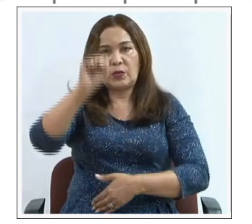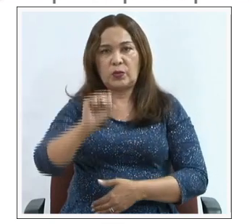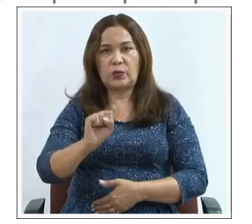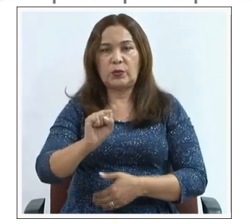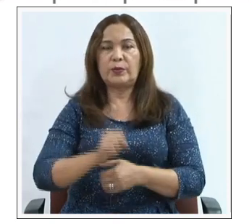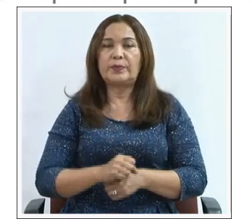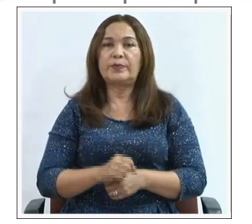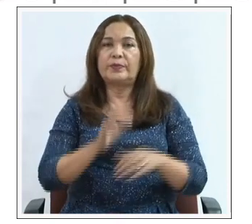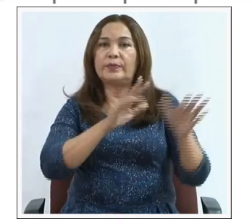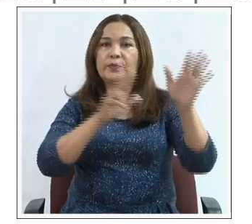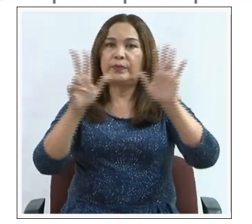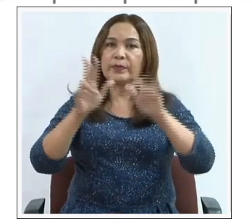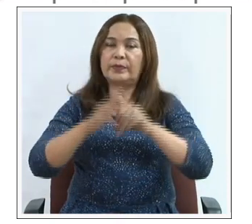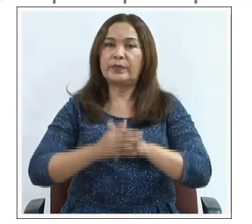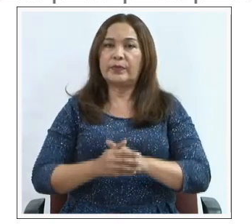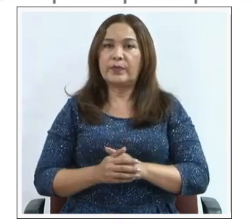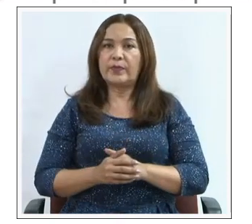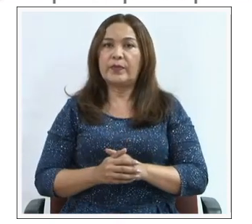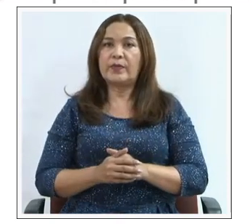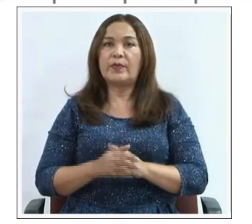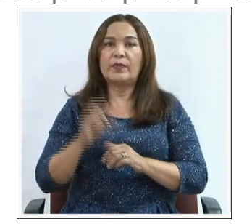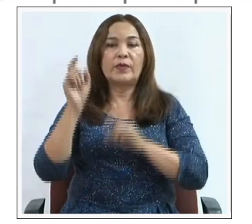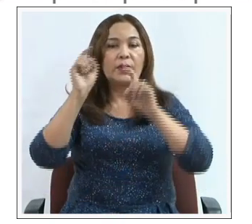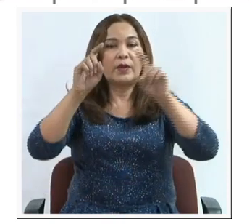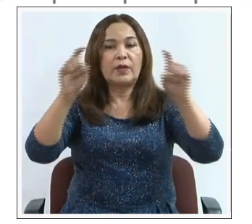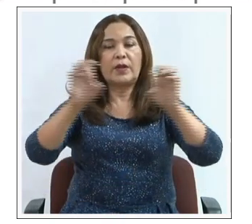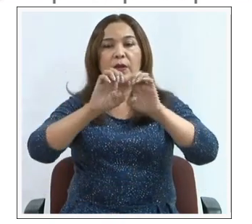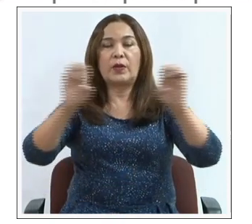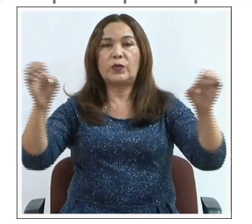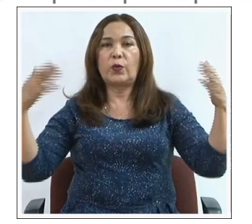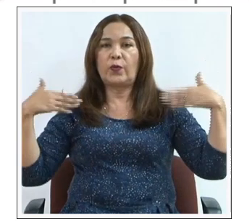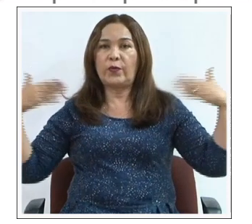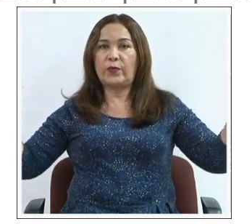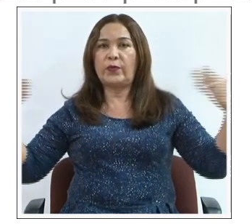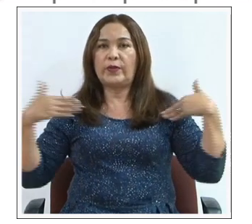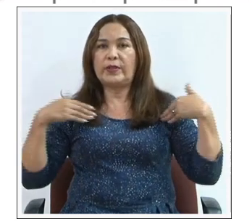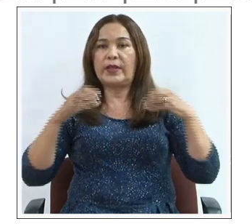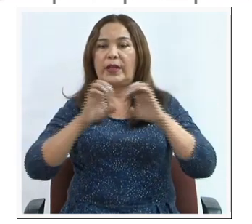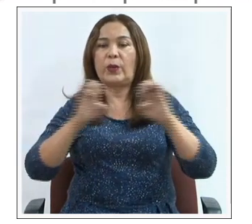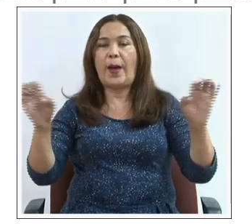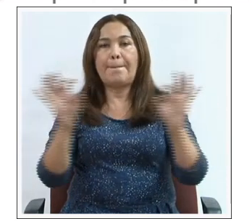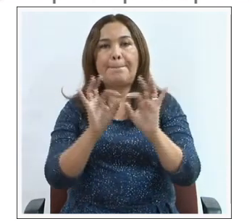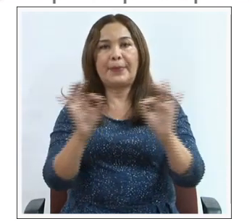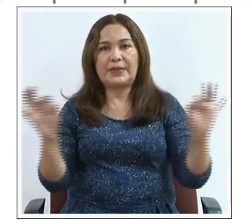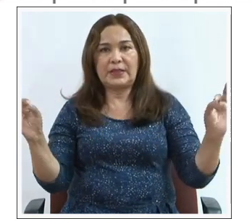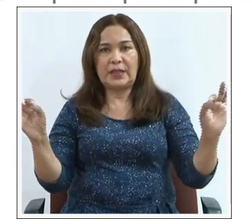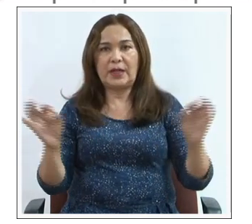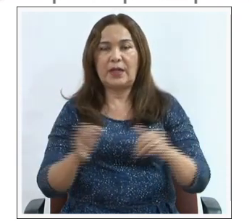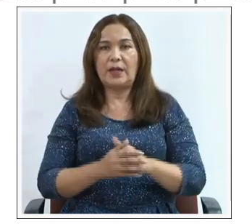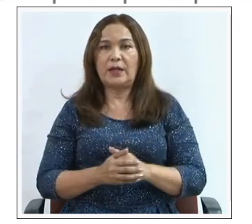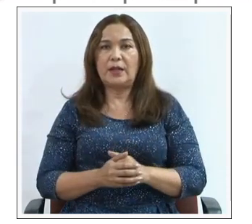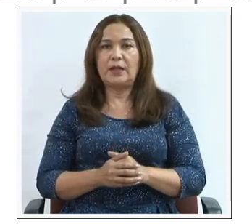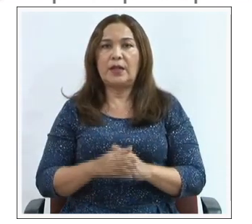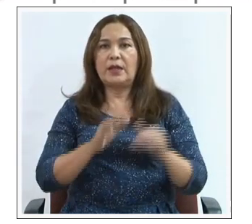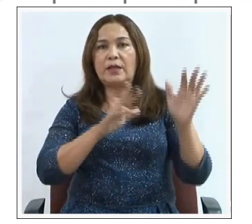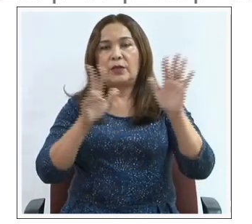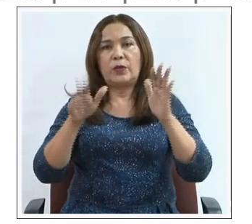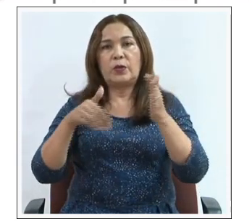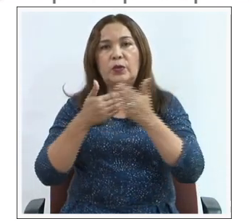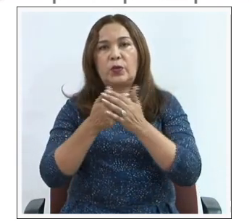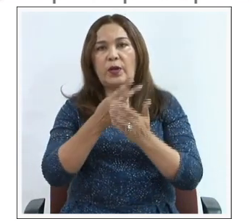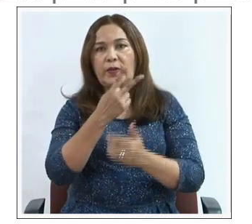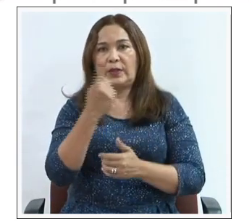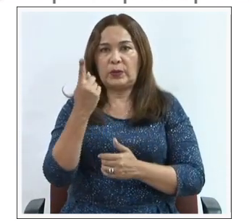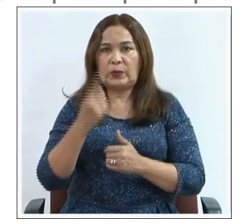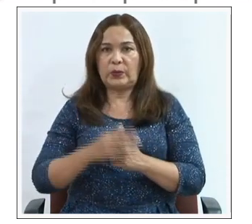día 18 seminario de educación física en educación especial del 18